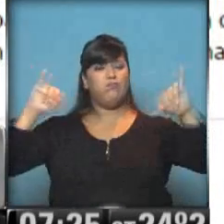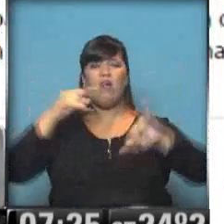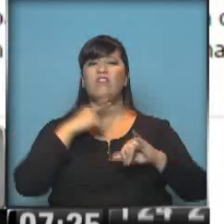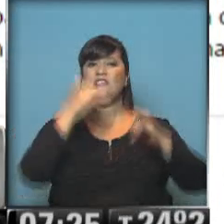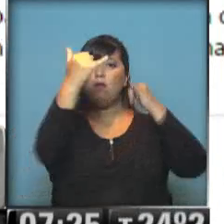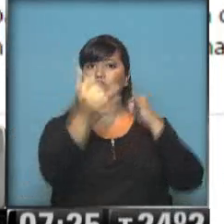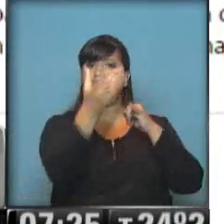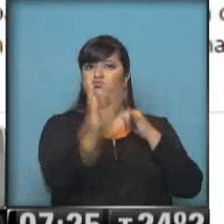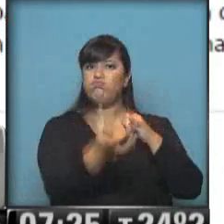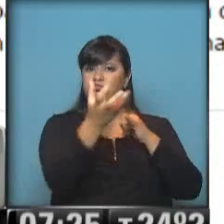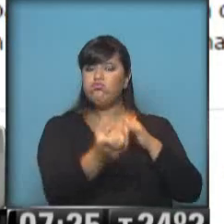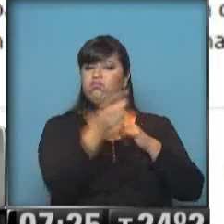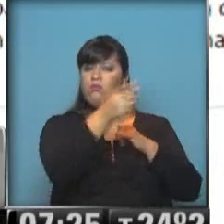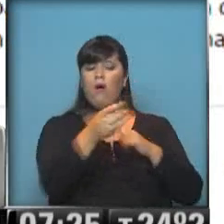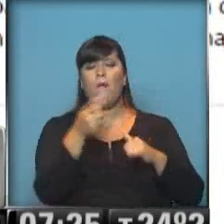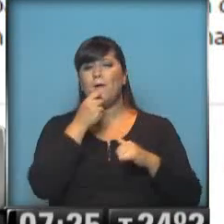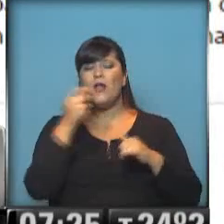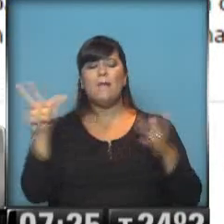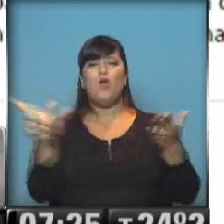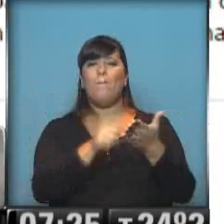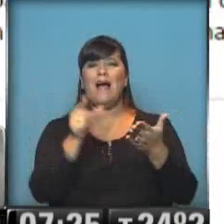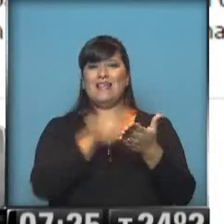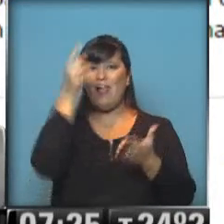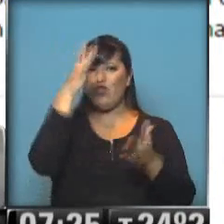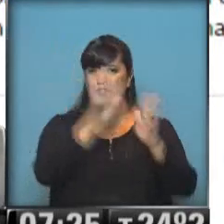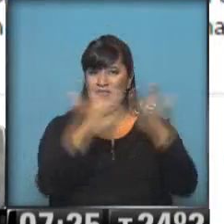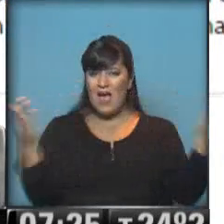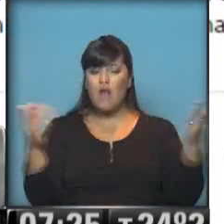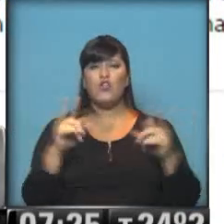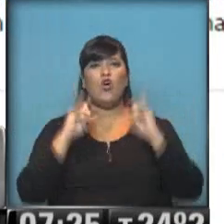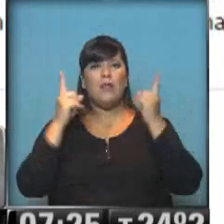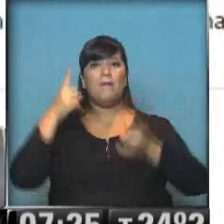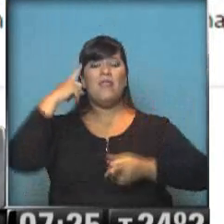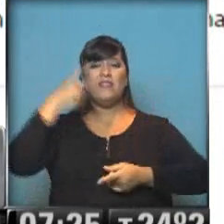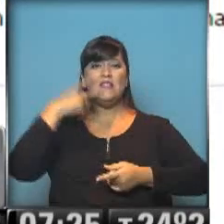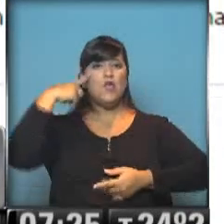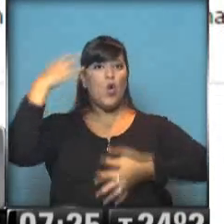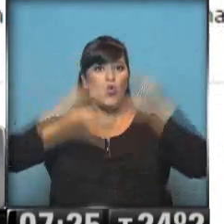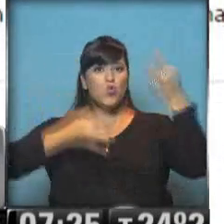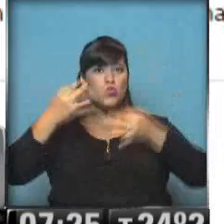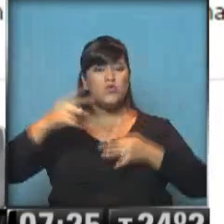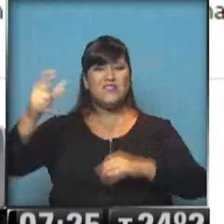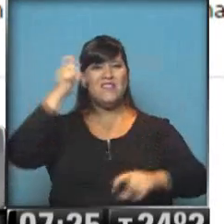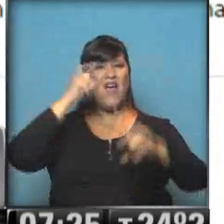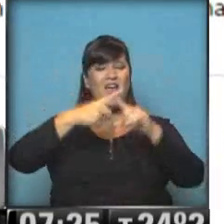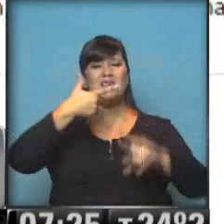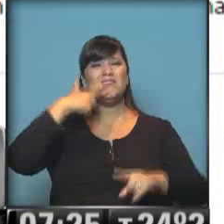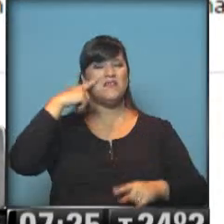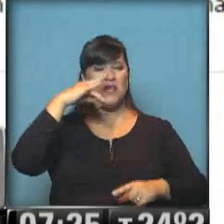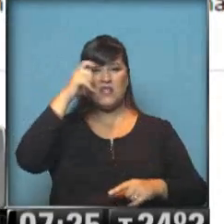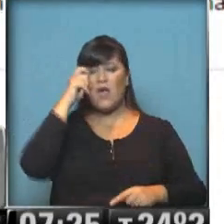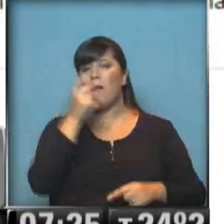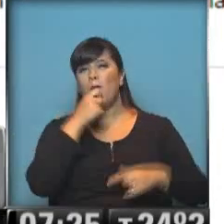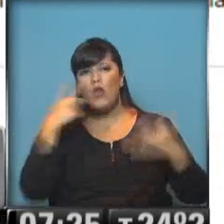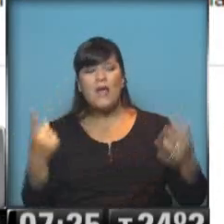cuerda difunden, según dice, por ejemplo, Página 12, el grupo judicial ha llegado a los desplazados jefes de la ex-CIDE. Allí, por ejemplo,